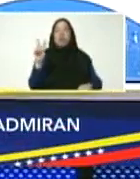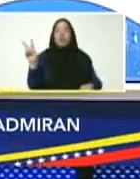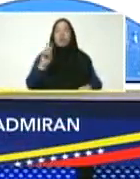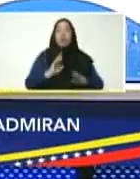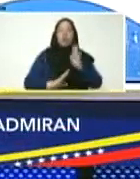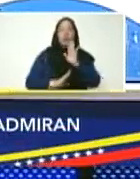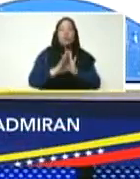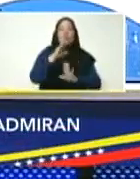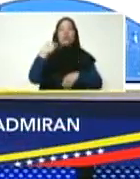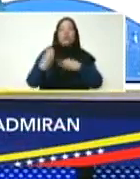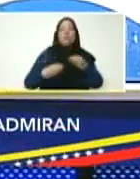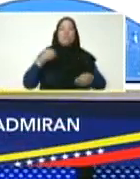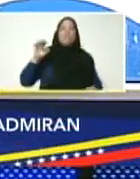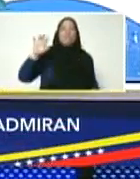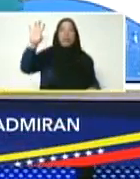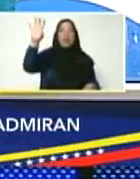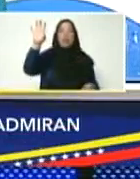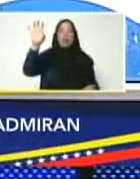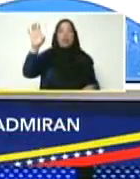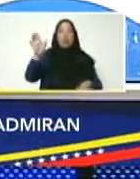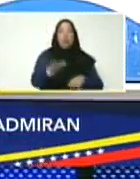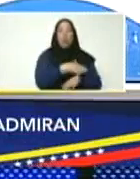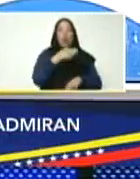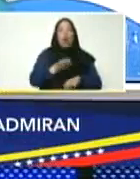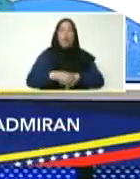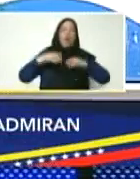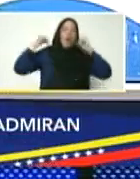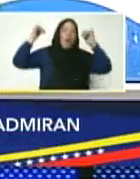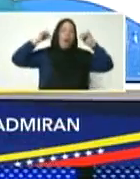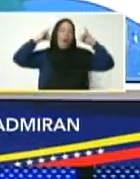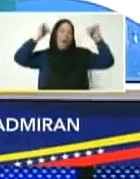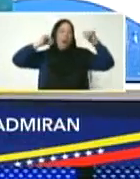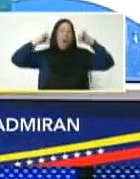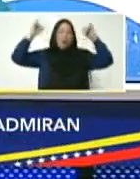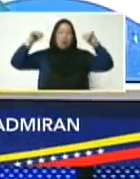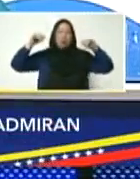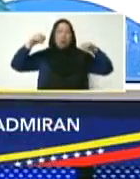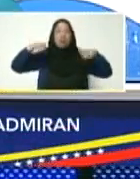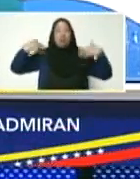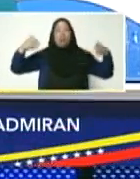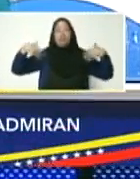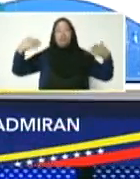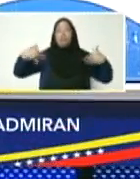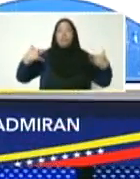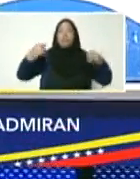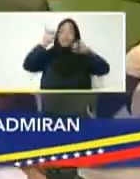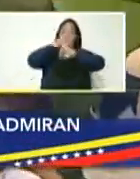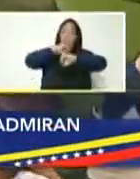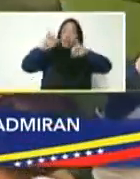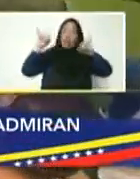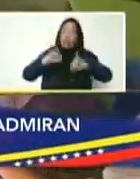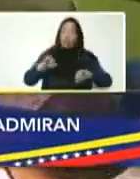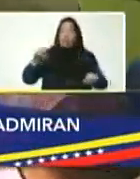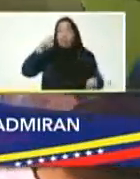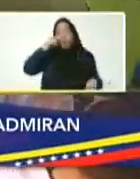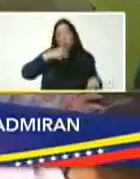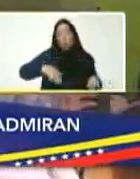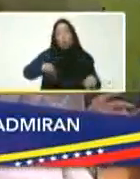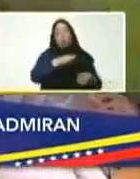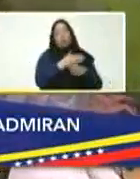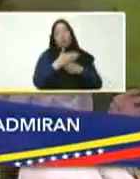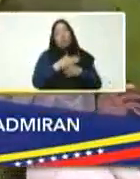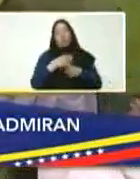la patria, para que la gente desde el jueves rumbe, para que la gente sea alegre, sea feliz, pueda compartir